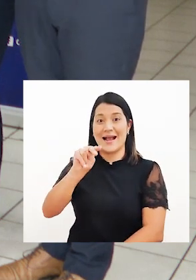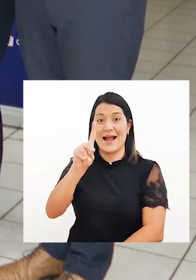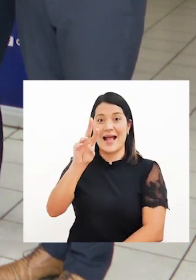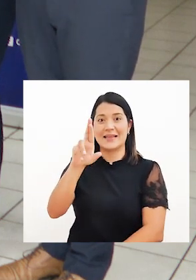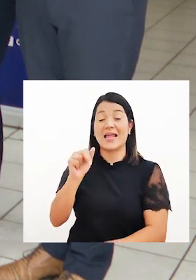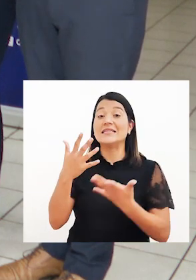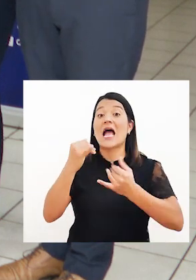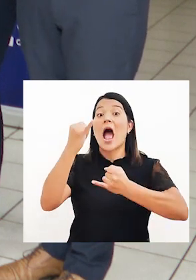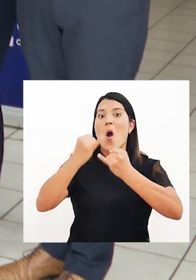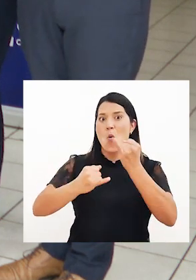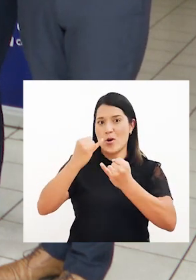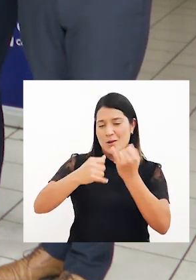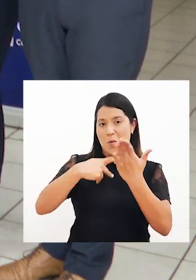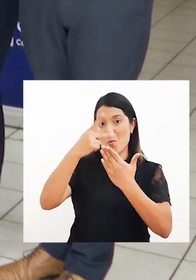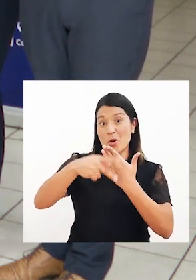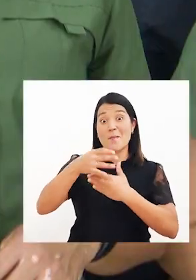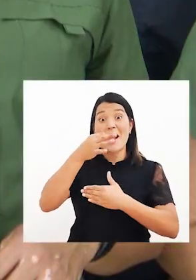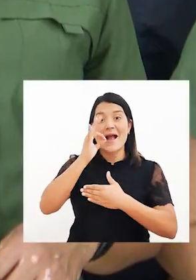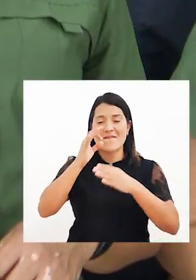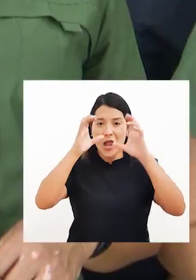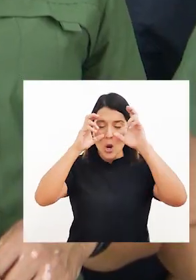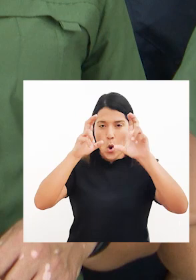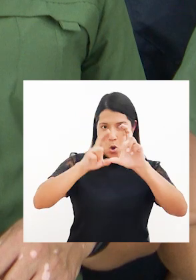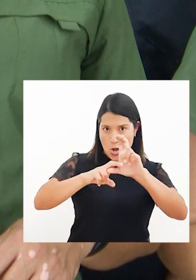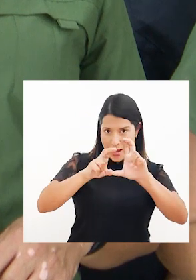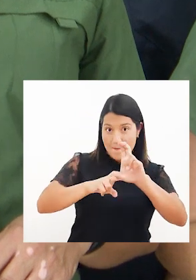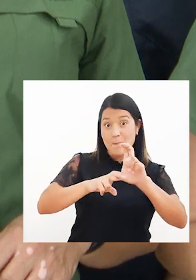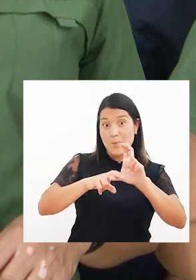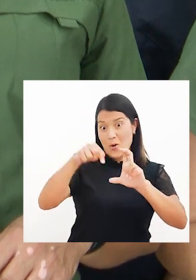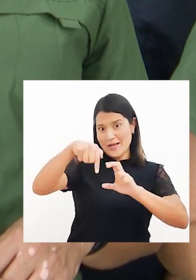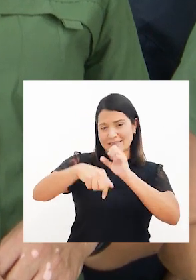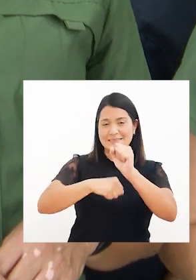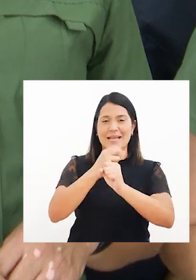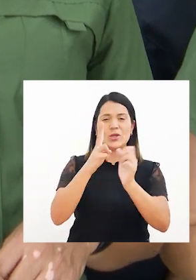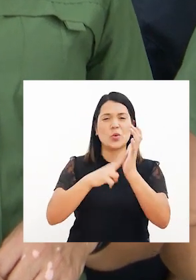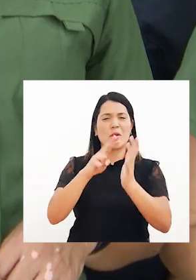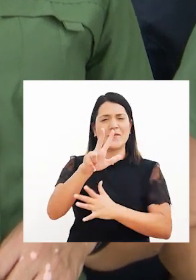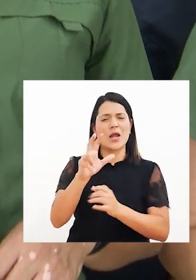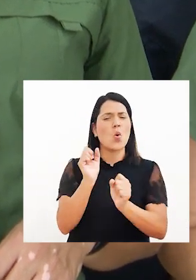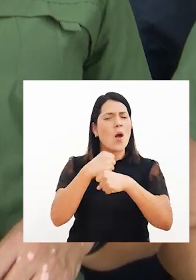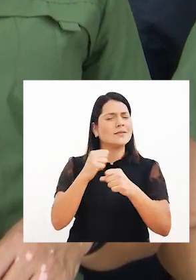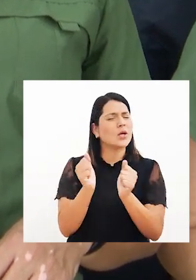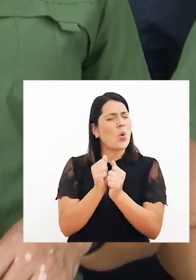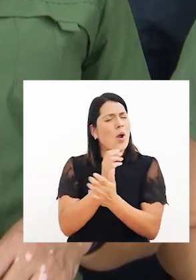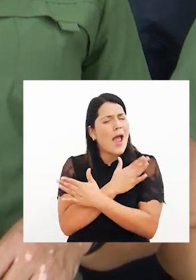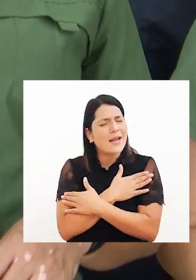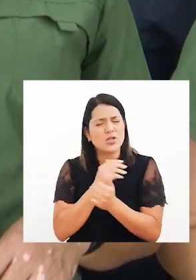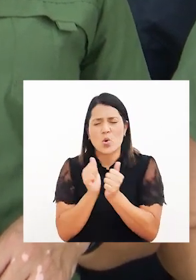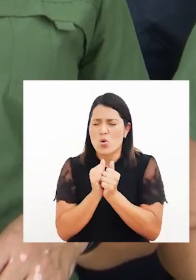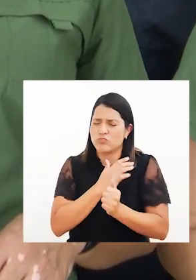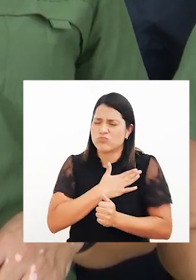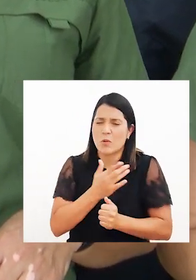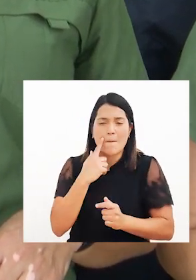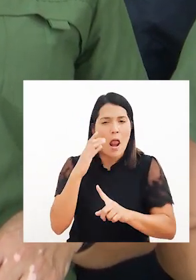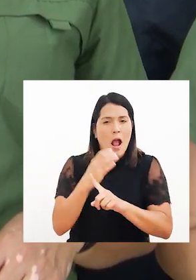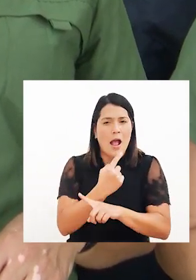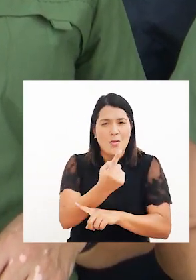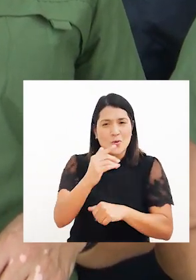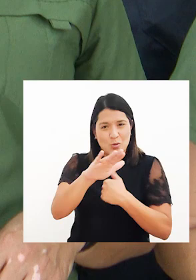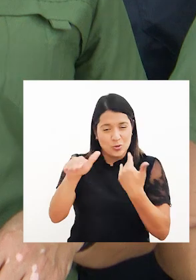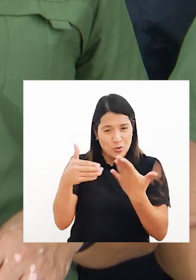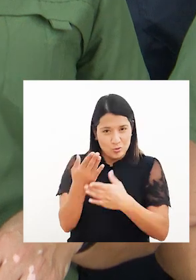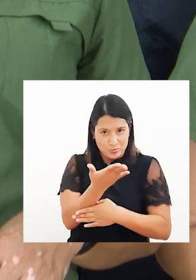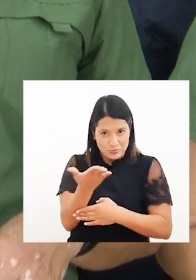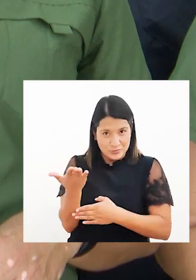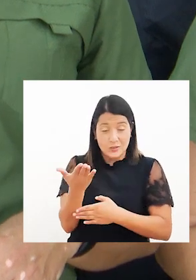este su programa Café Colipro, que se ha desarrollado con mucho cariño y entrega para todos y cada uno de ustedes en un espacio educativo que esperamos haya